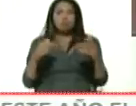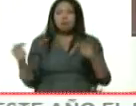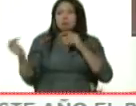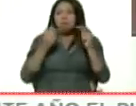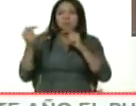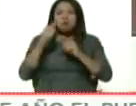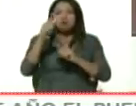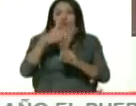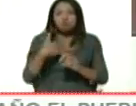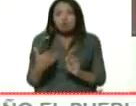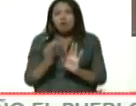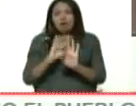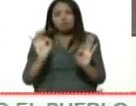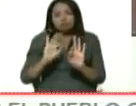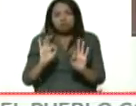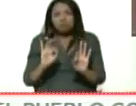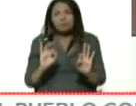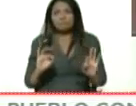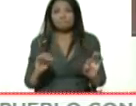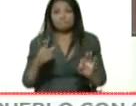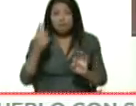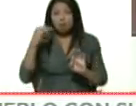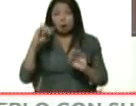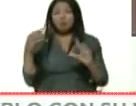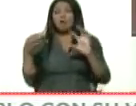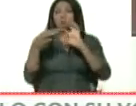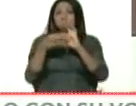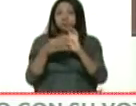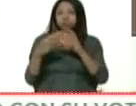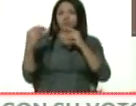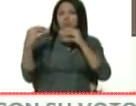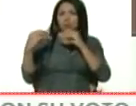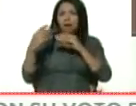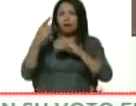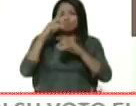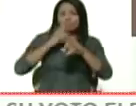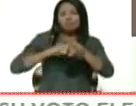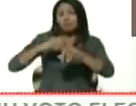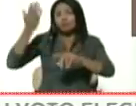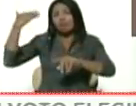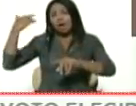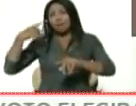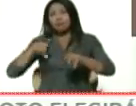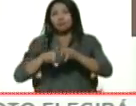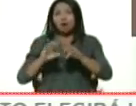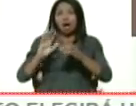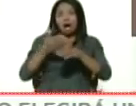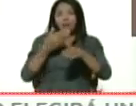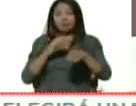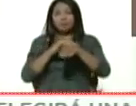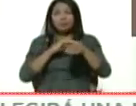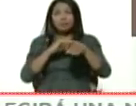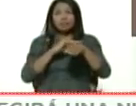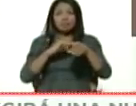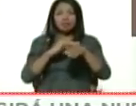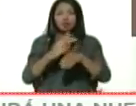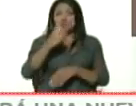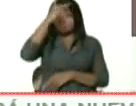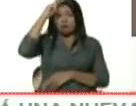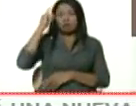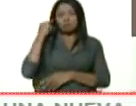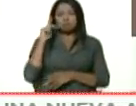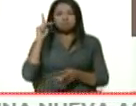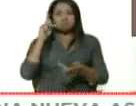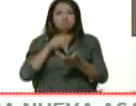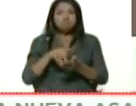lo que tú quieras, pero había relación. En aquella época fue ministro del Interior, Taret,